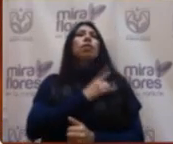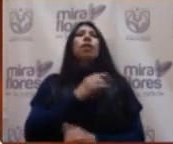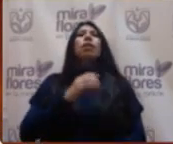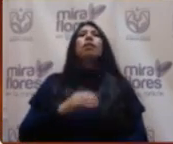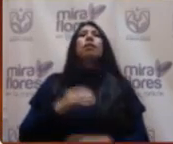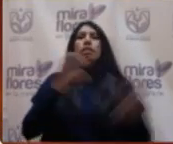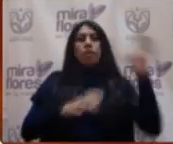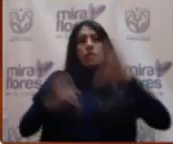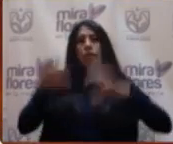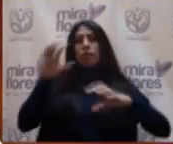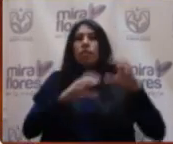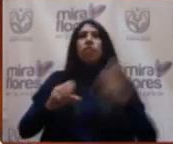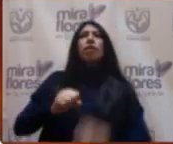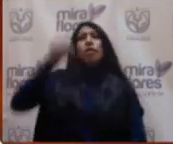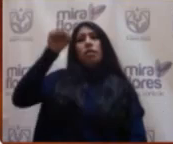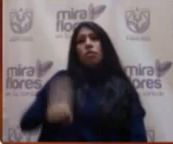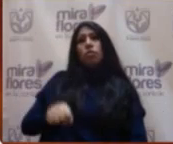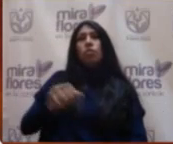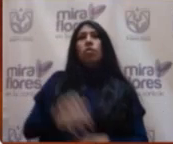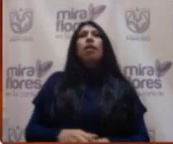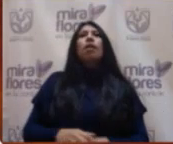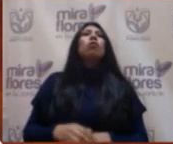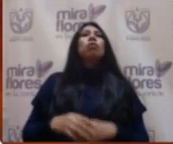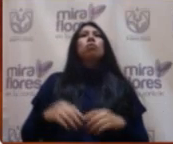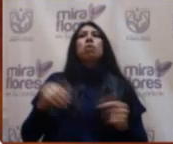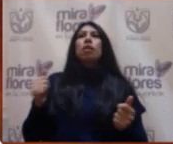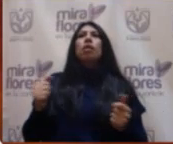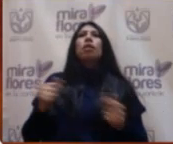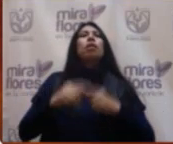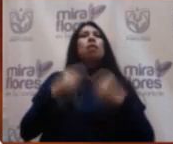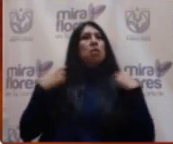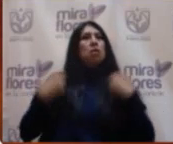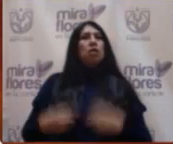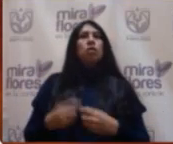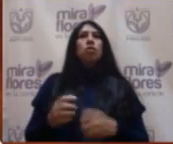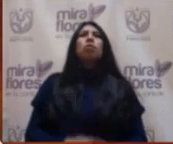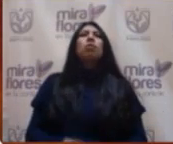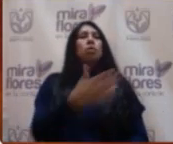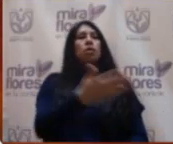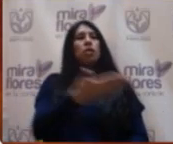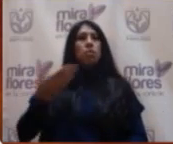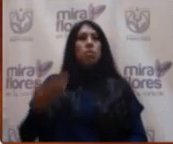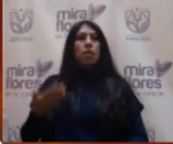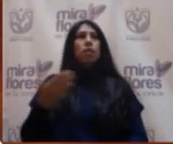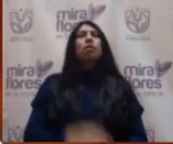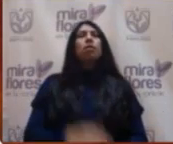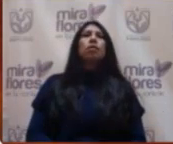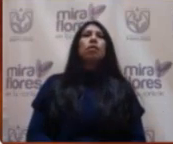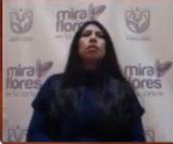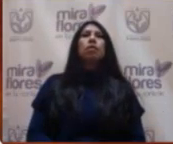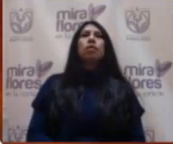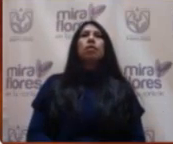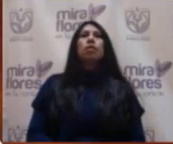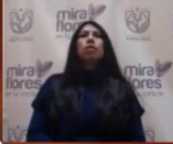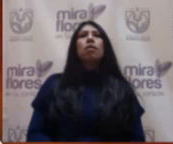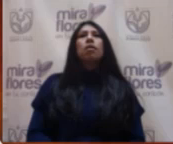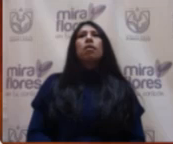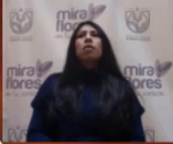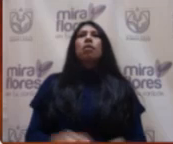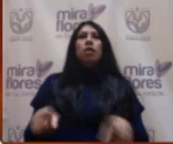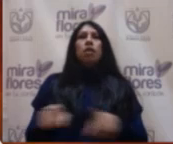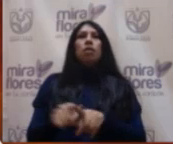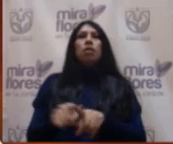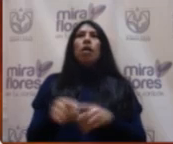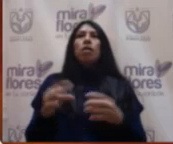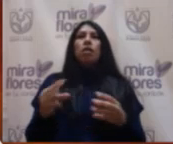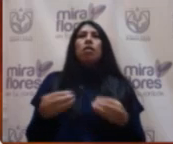del programa de Derecho. Le damos la más cordial bienvenida y en ese sentido, dado que nos están buscando para ver cómo se